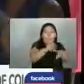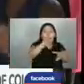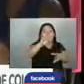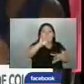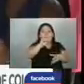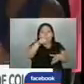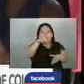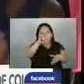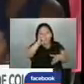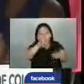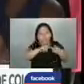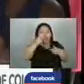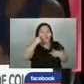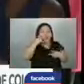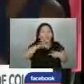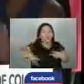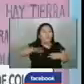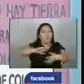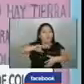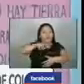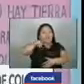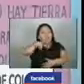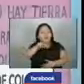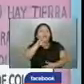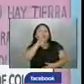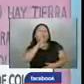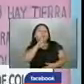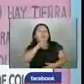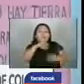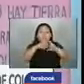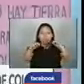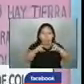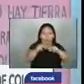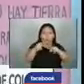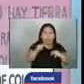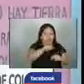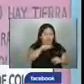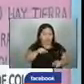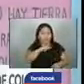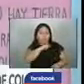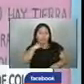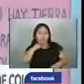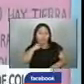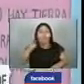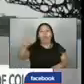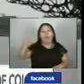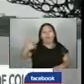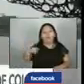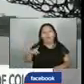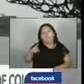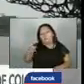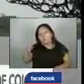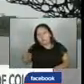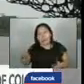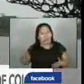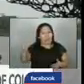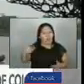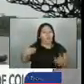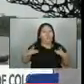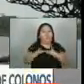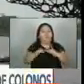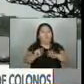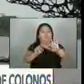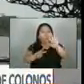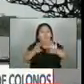mayangnas de la costa del Caribe de Nicaragua han sido asesinados por colonos en la última década. También reportan más de